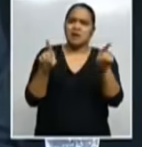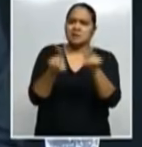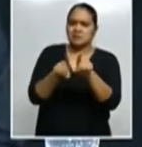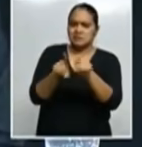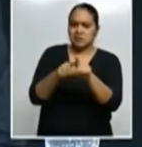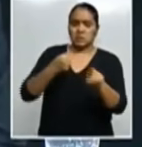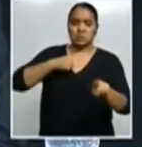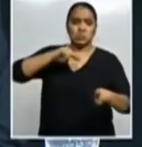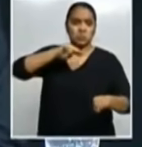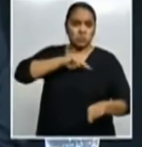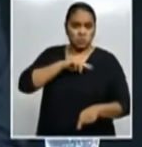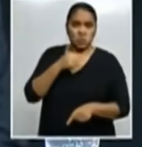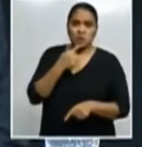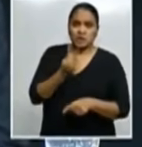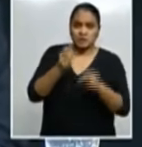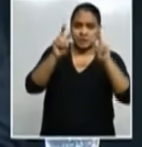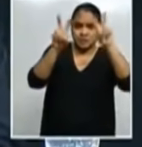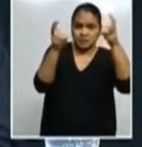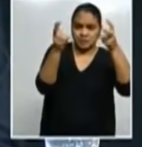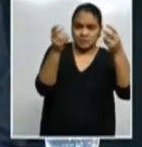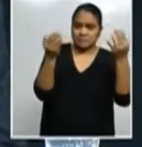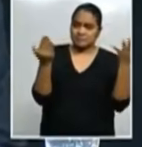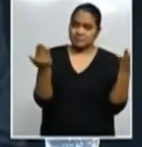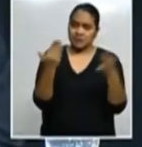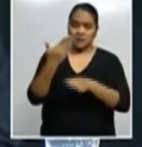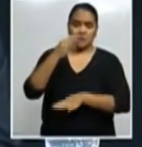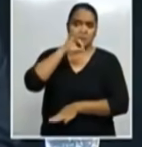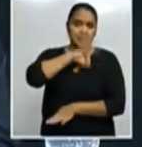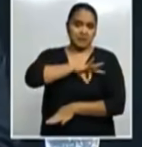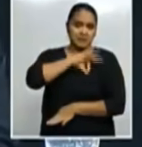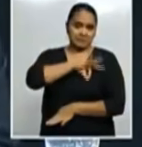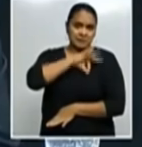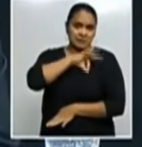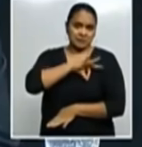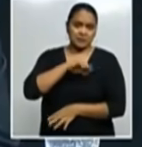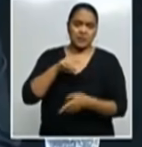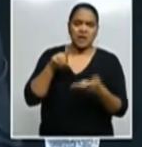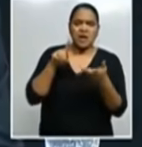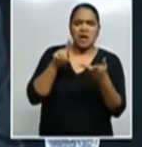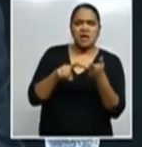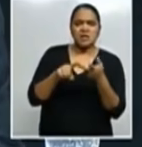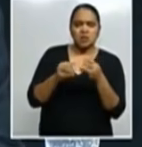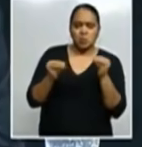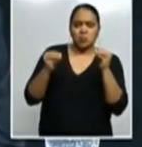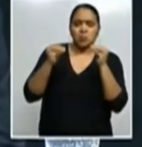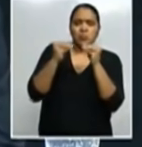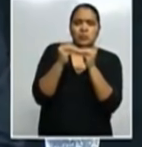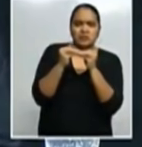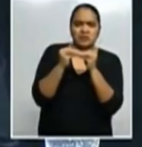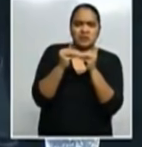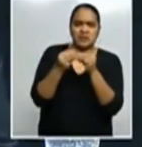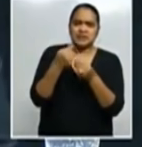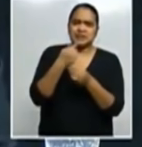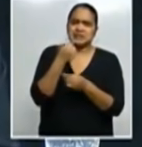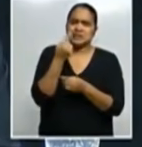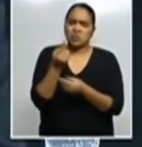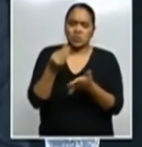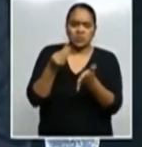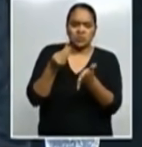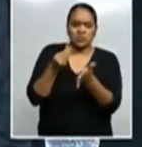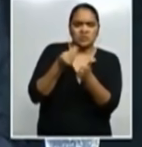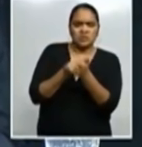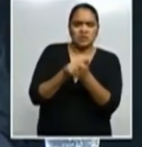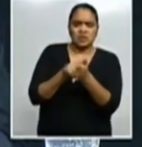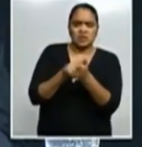pues dentro de las cosas ventajosas, sí, hay una estimación de una inflación menor, y eso precisamente nos